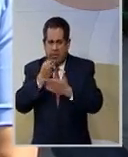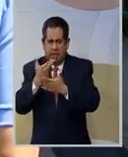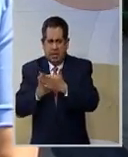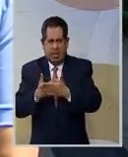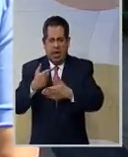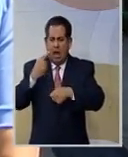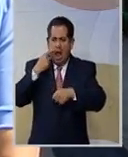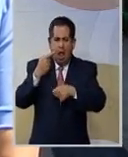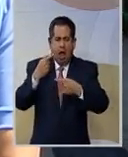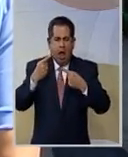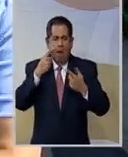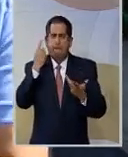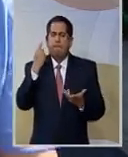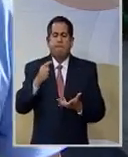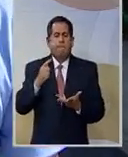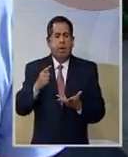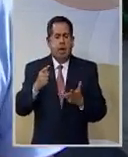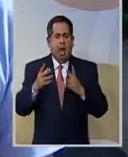empezamos a